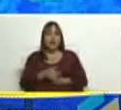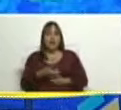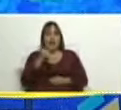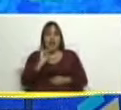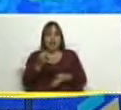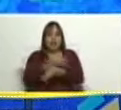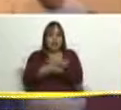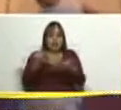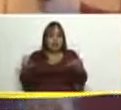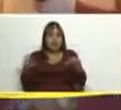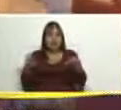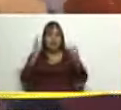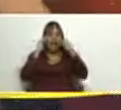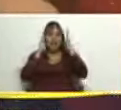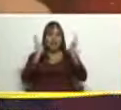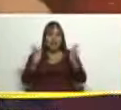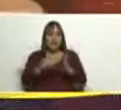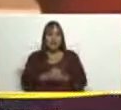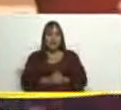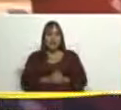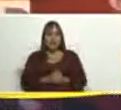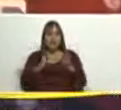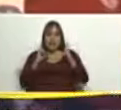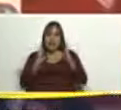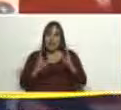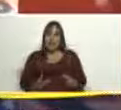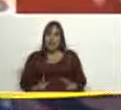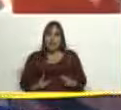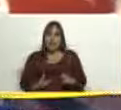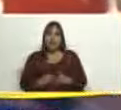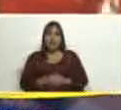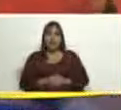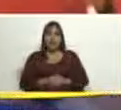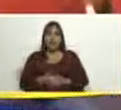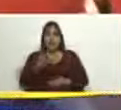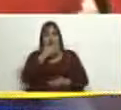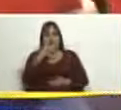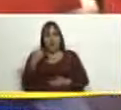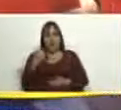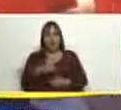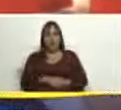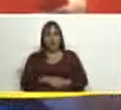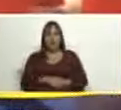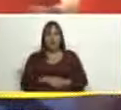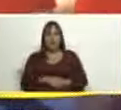calidad de la atención, el descanso, la reparación.